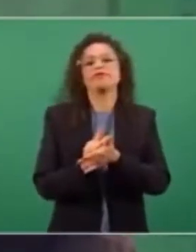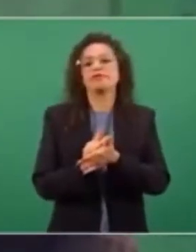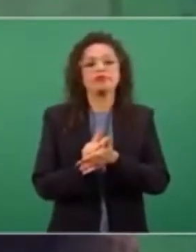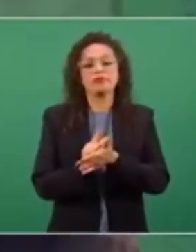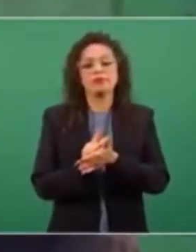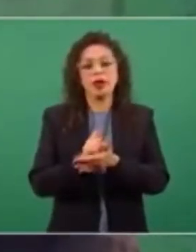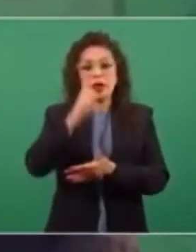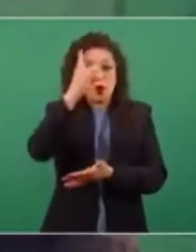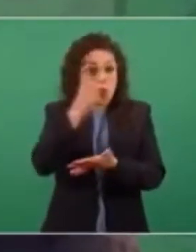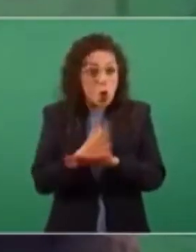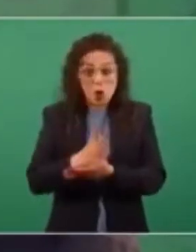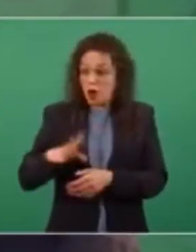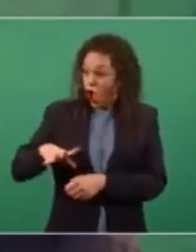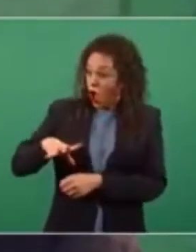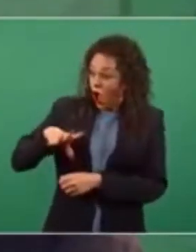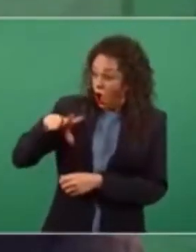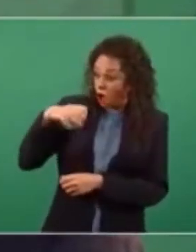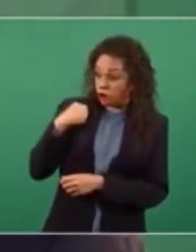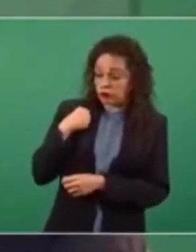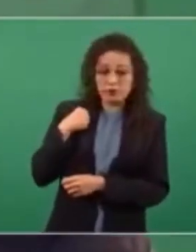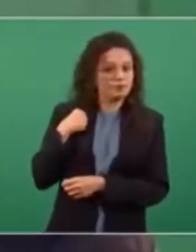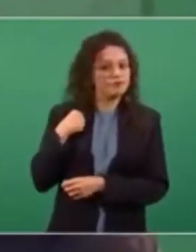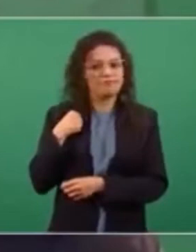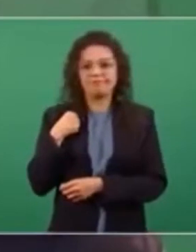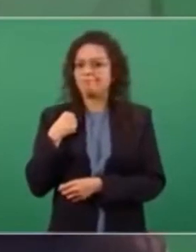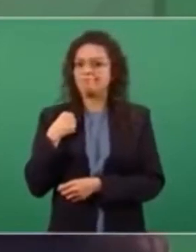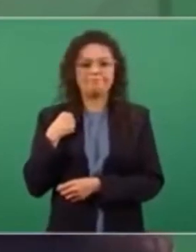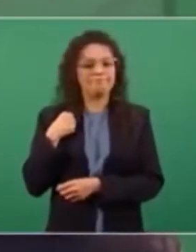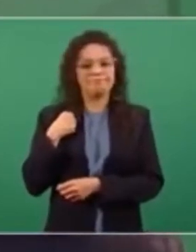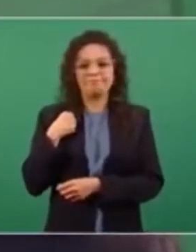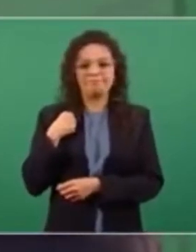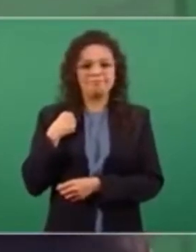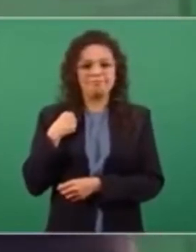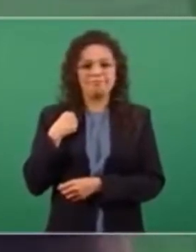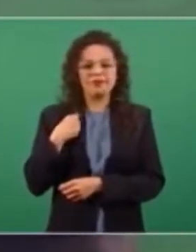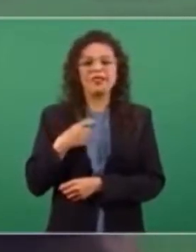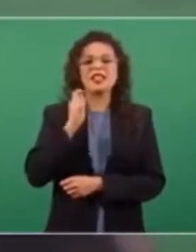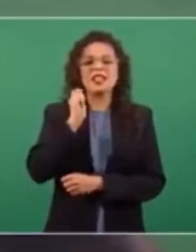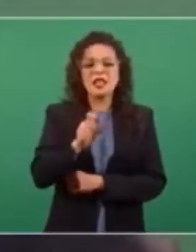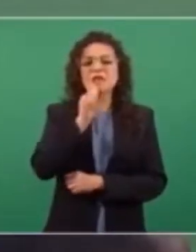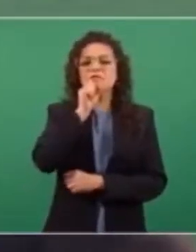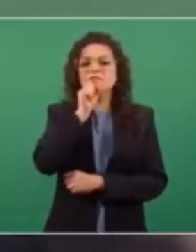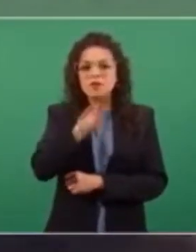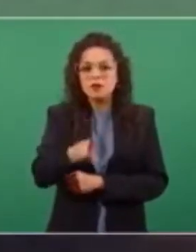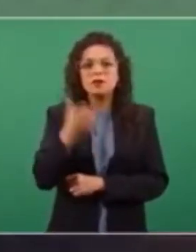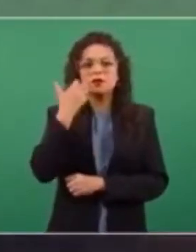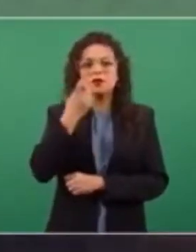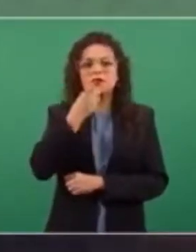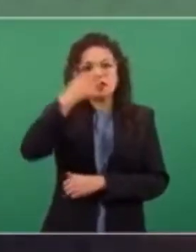abuso, un latrocinio, es también un acto de traición